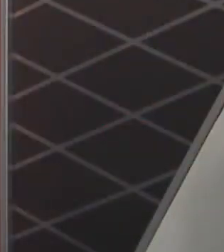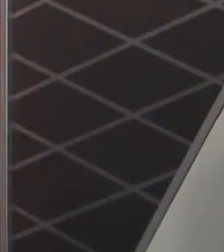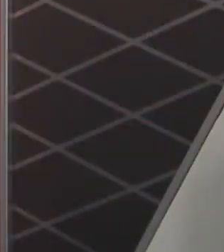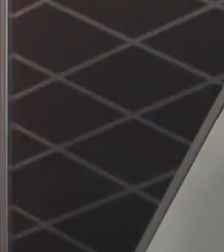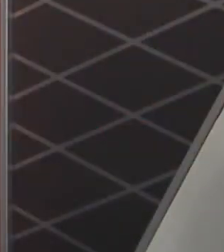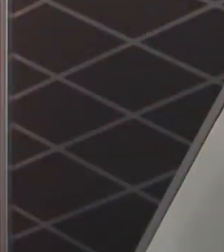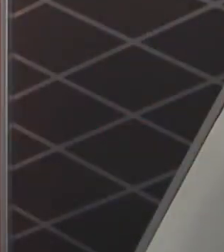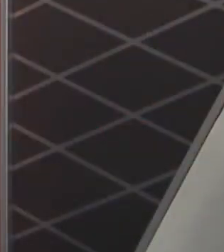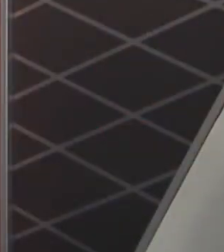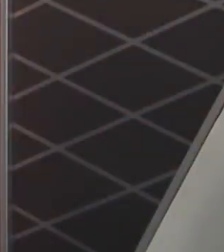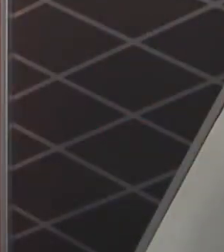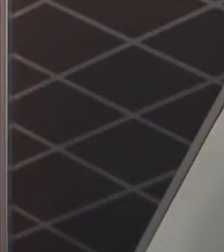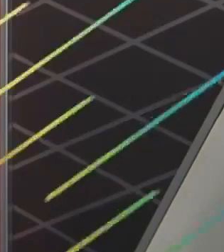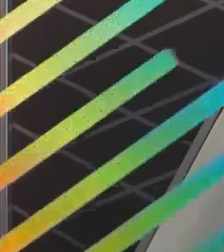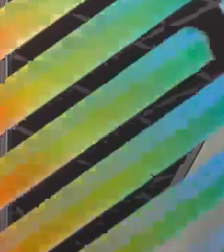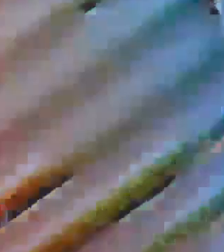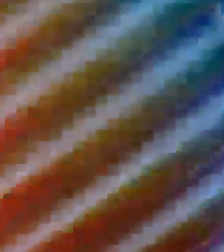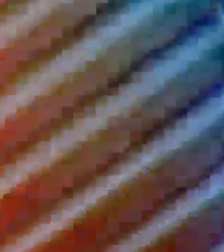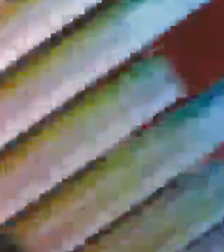Chango.